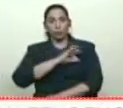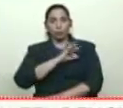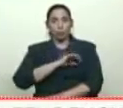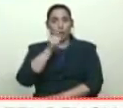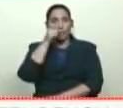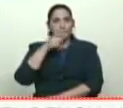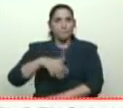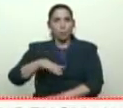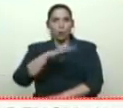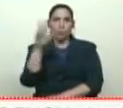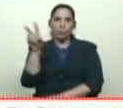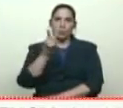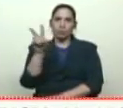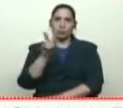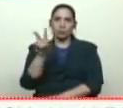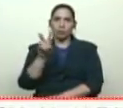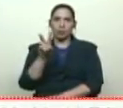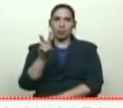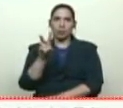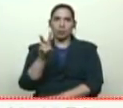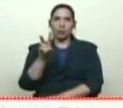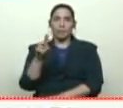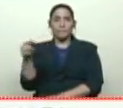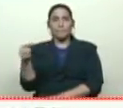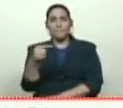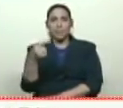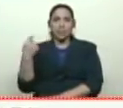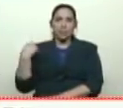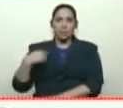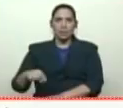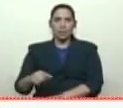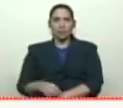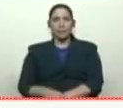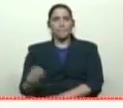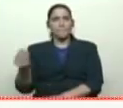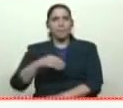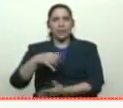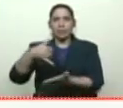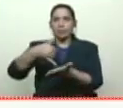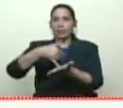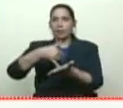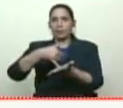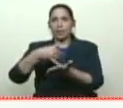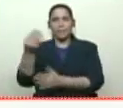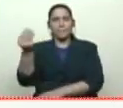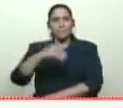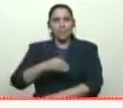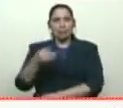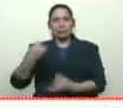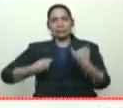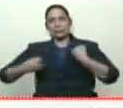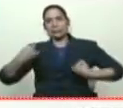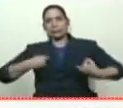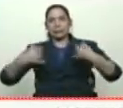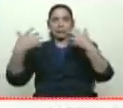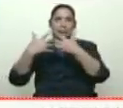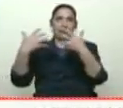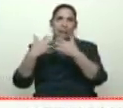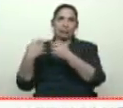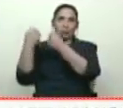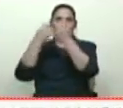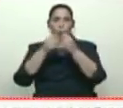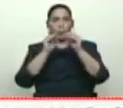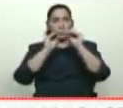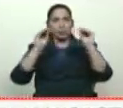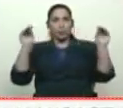pueblo venezolano con los que menos tienen, con los más débiles, con los más afectados por la guerra económica. Y ha llamado